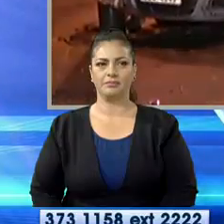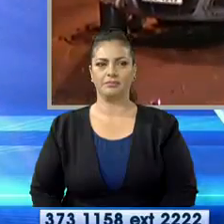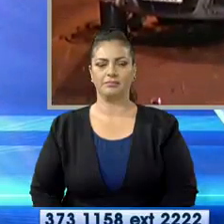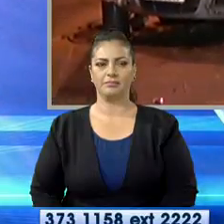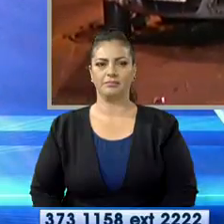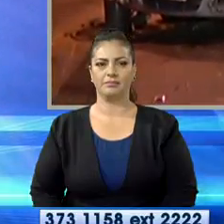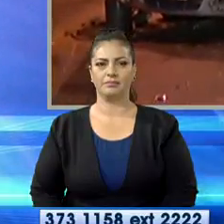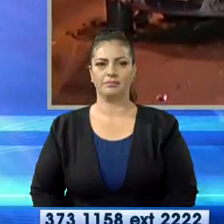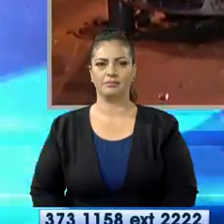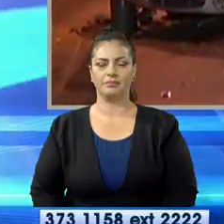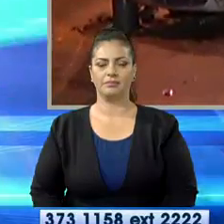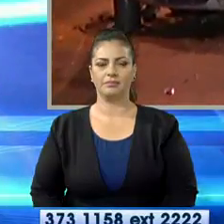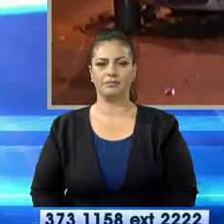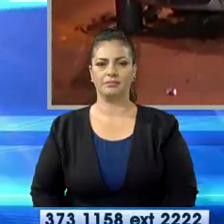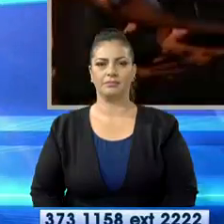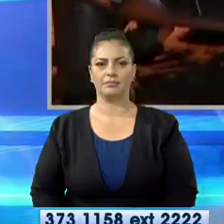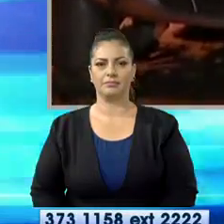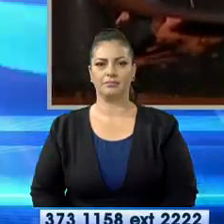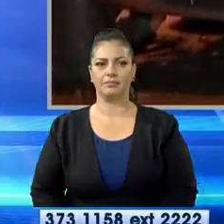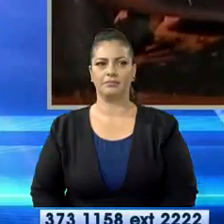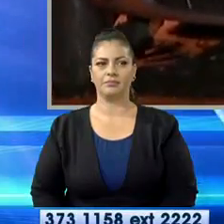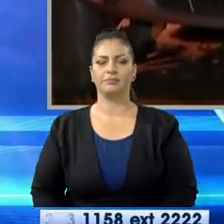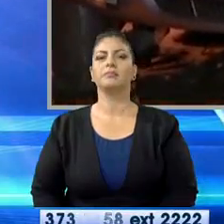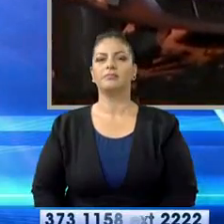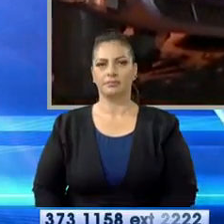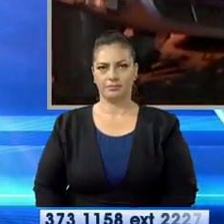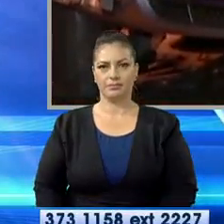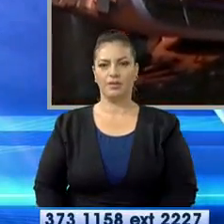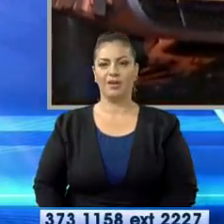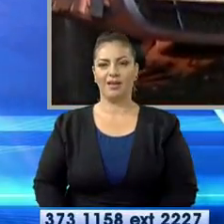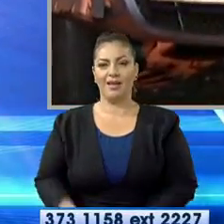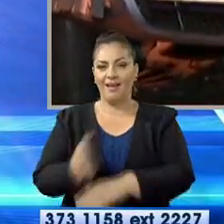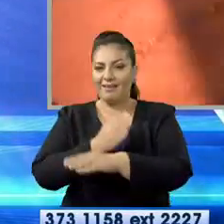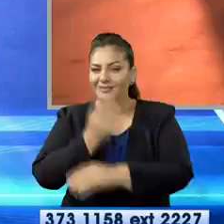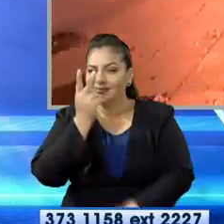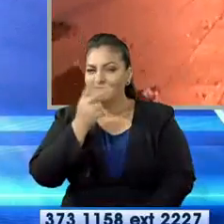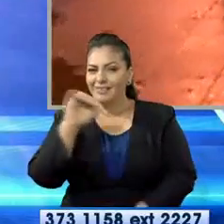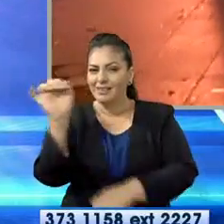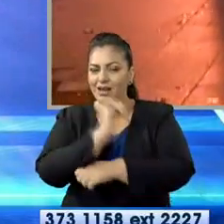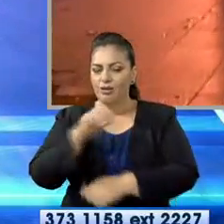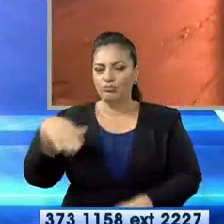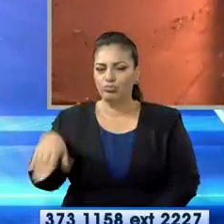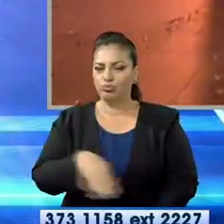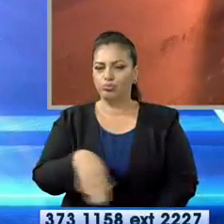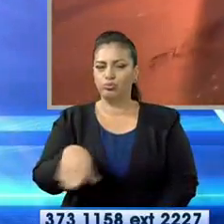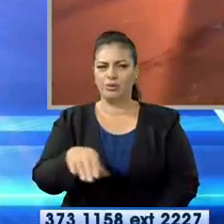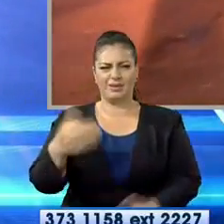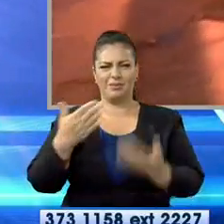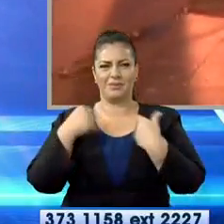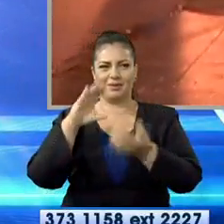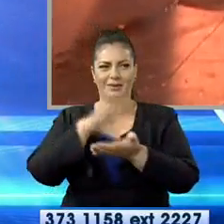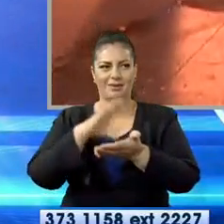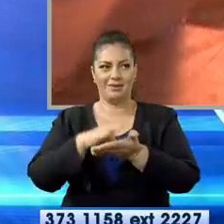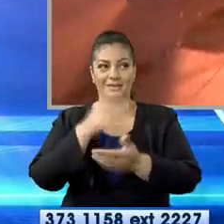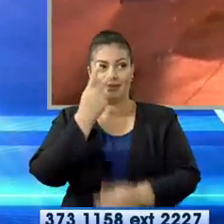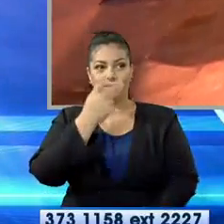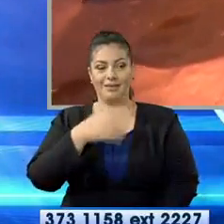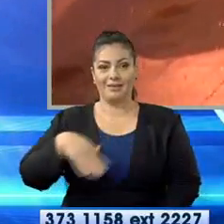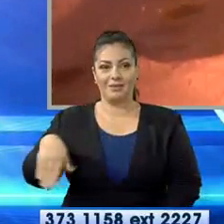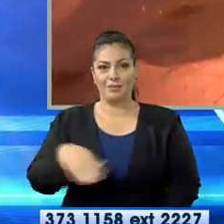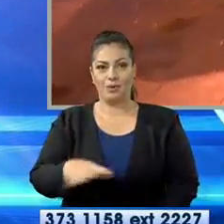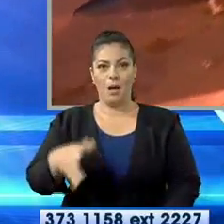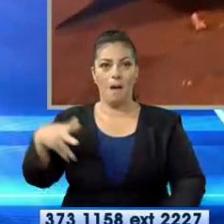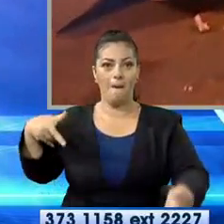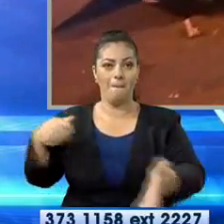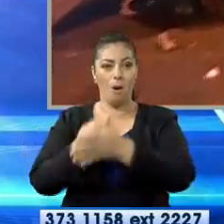vimos. El primer caso fue en Peicasa, en el centro de Guayaquil. En la calle Peicasa, en el centro de Guayaquil, en contravía. Ahí el